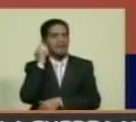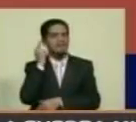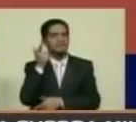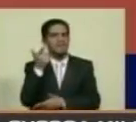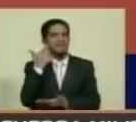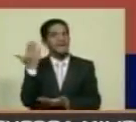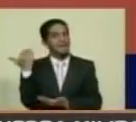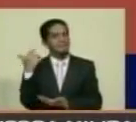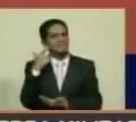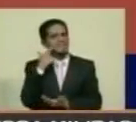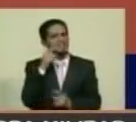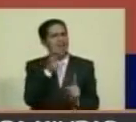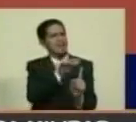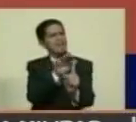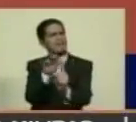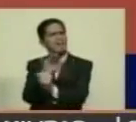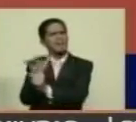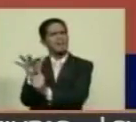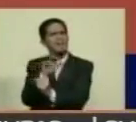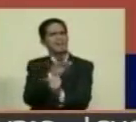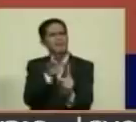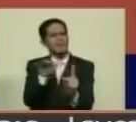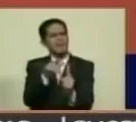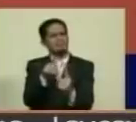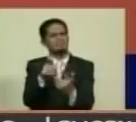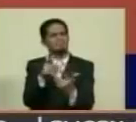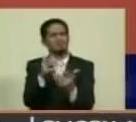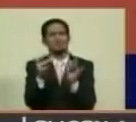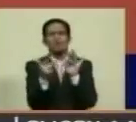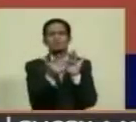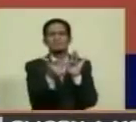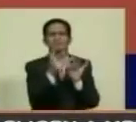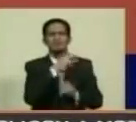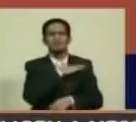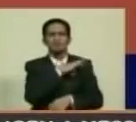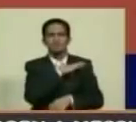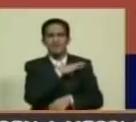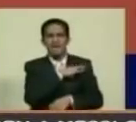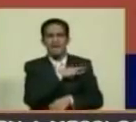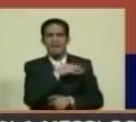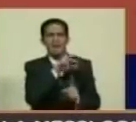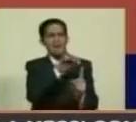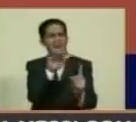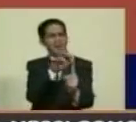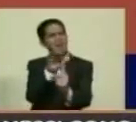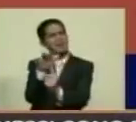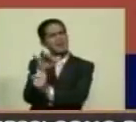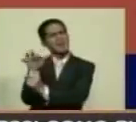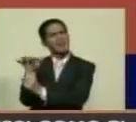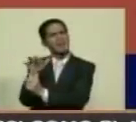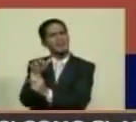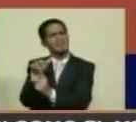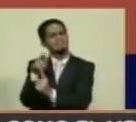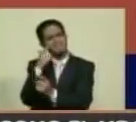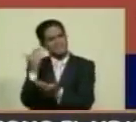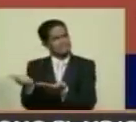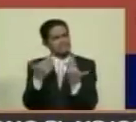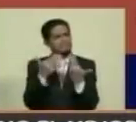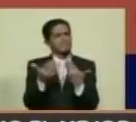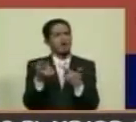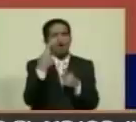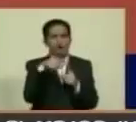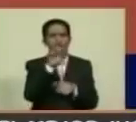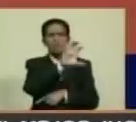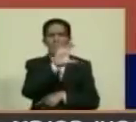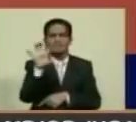incitados por redes sociales, por ofertas engañosas y por estafa para irse a otros